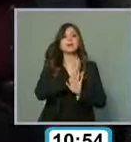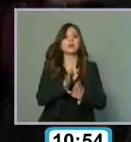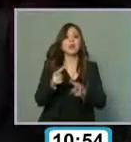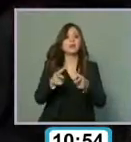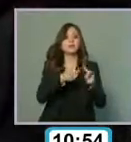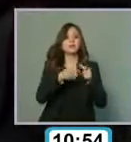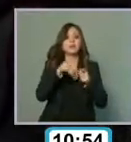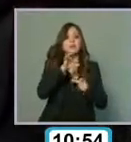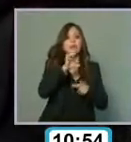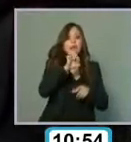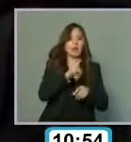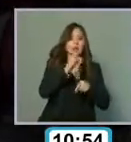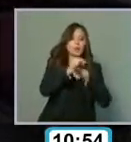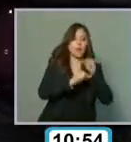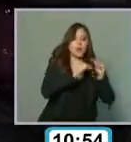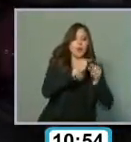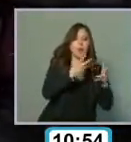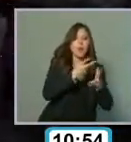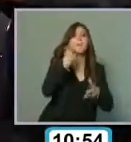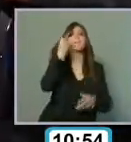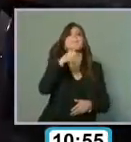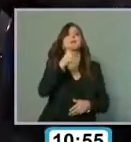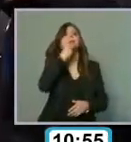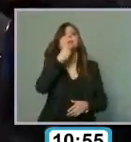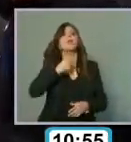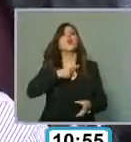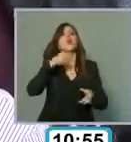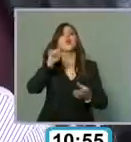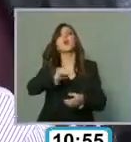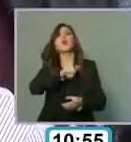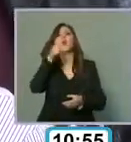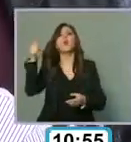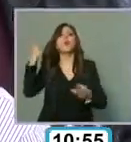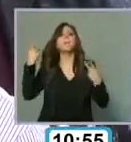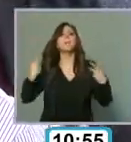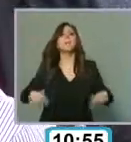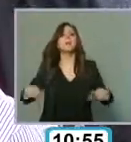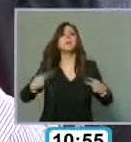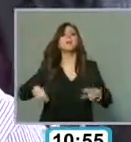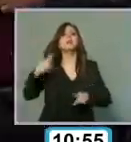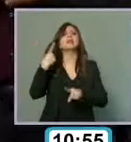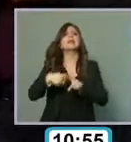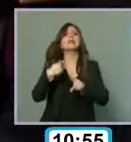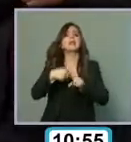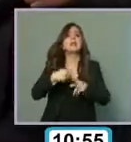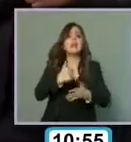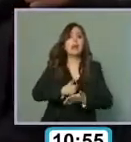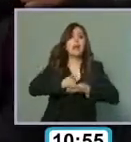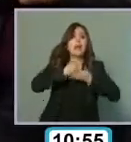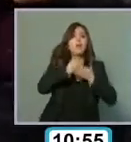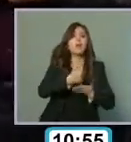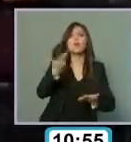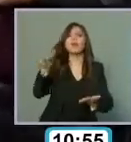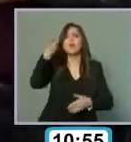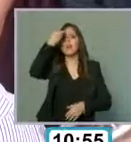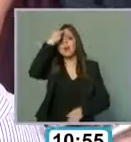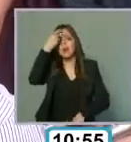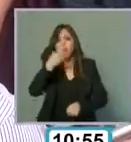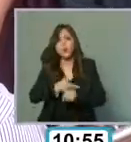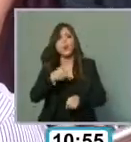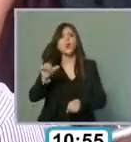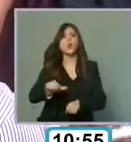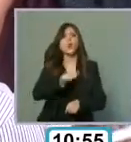ahora ustedes con quién van a trabajar en la cuestión de la producción, quién les va a dirigir. ¿Hay algún